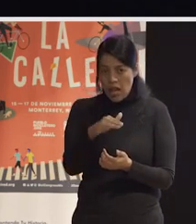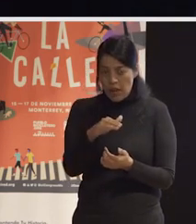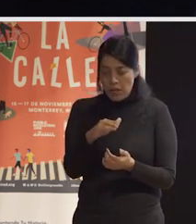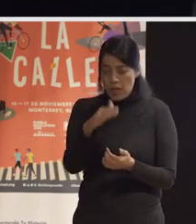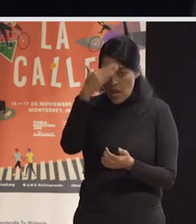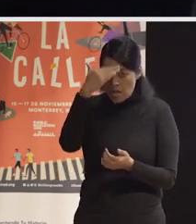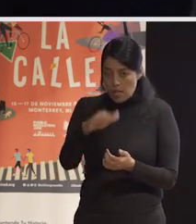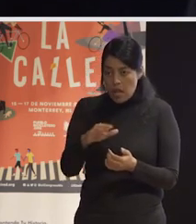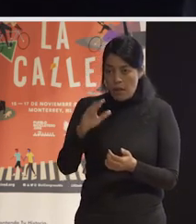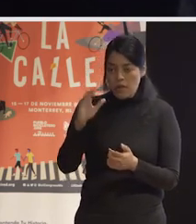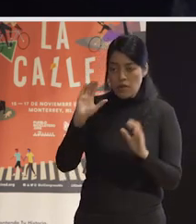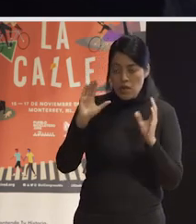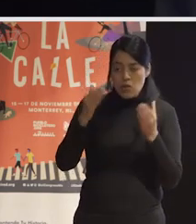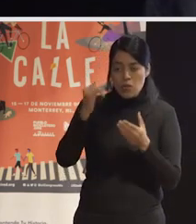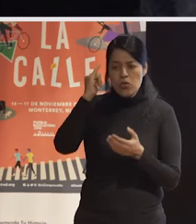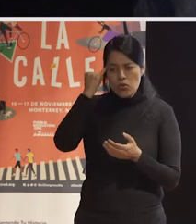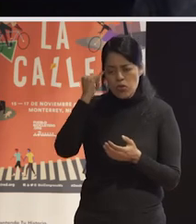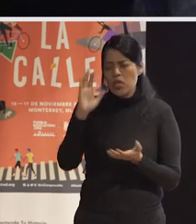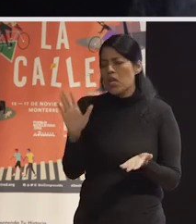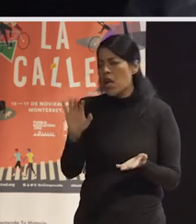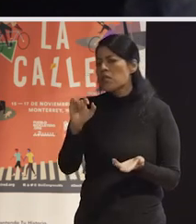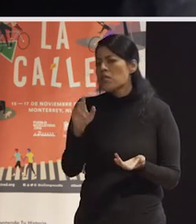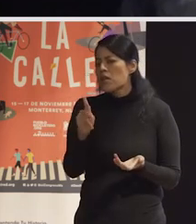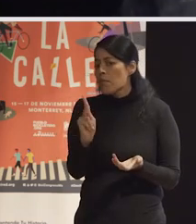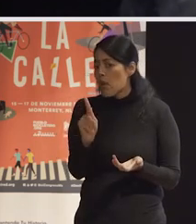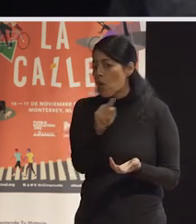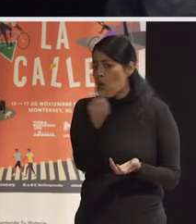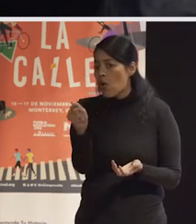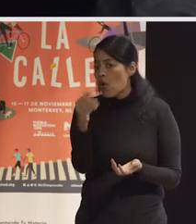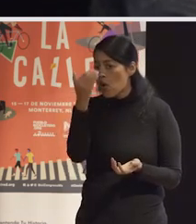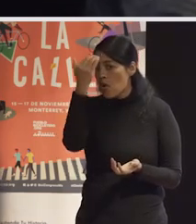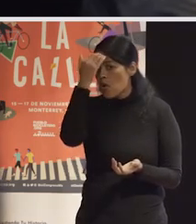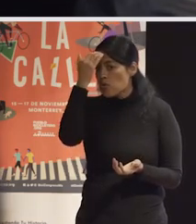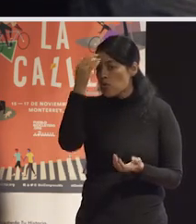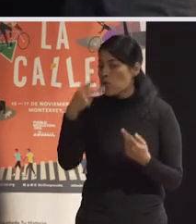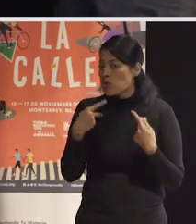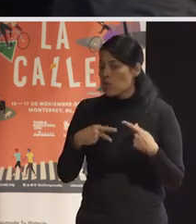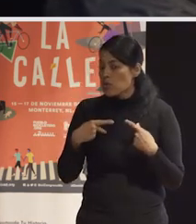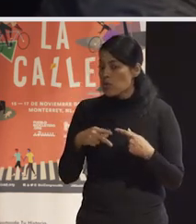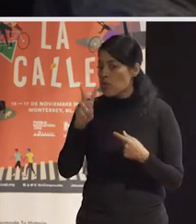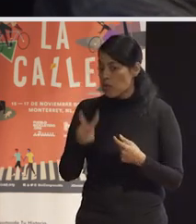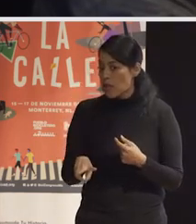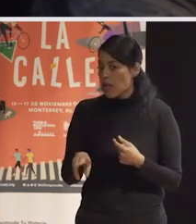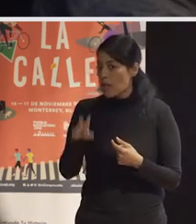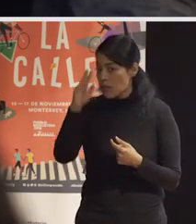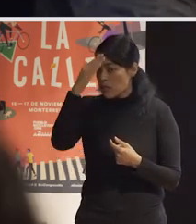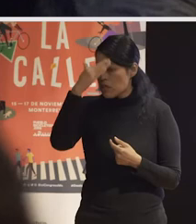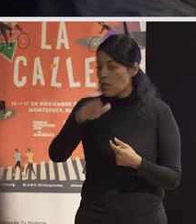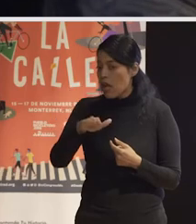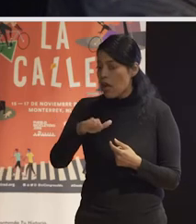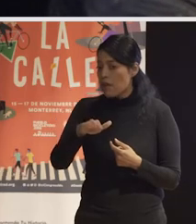indígenas en la ciudad pero los conocen conocen esas personas de verdad saben cuáles son